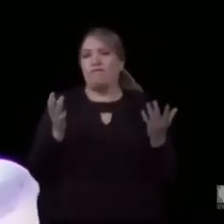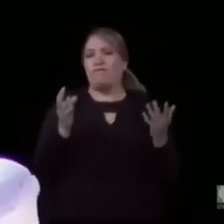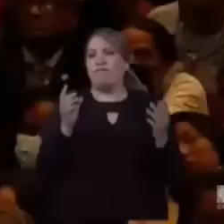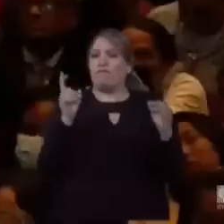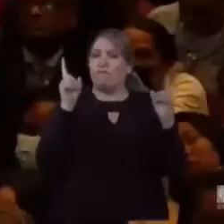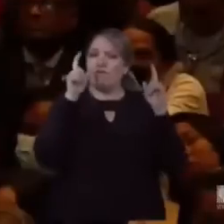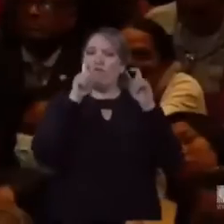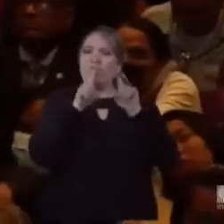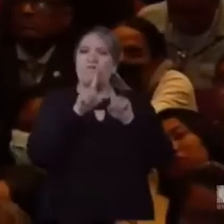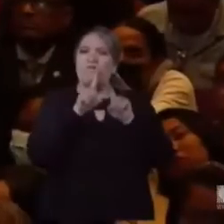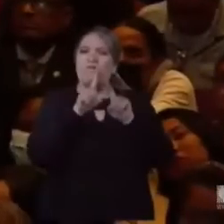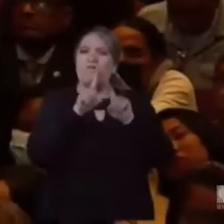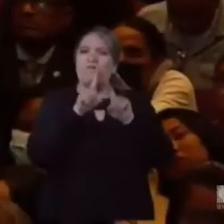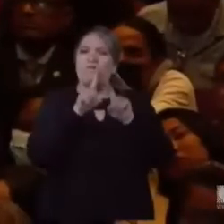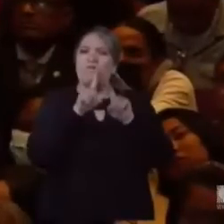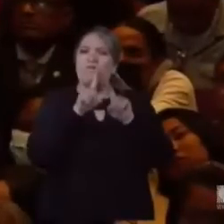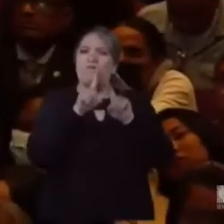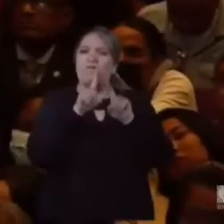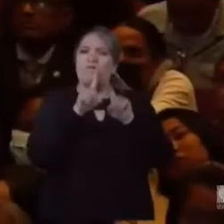ineludibles. ¿Por qué los